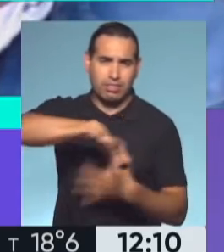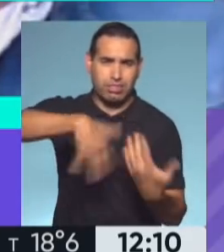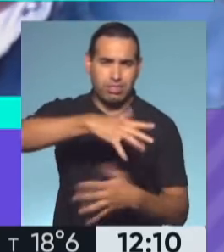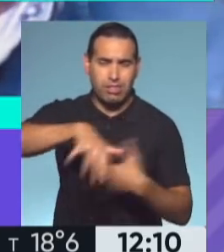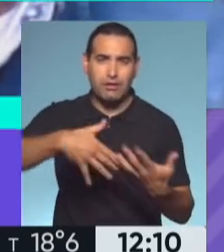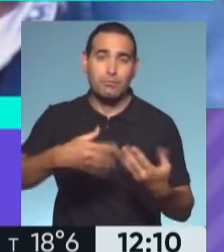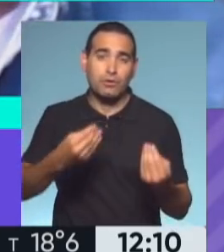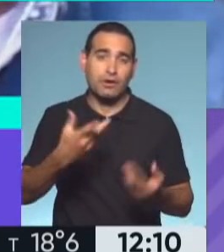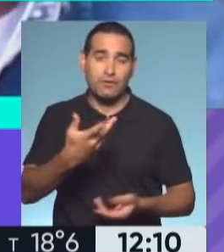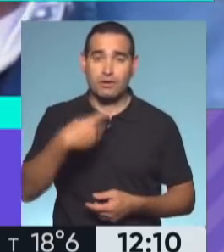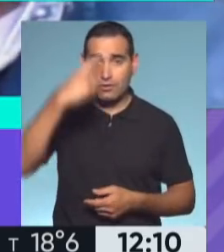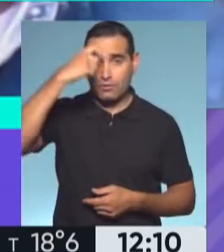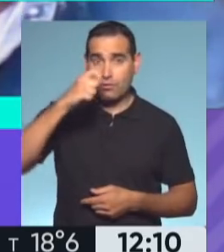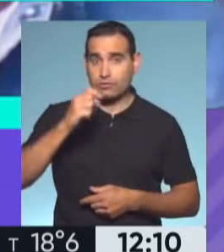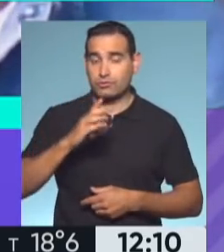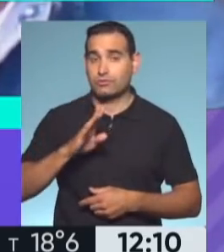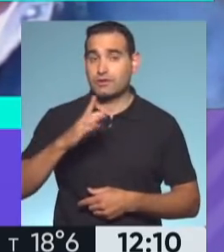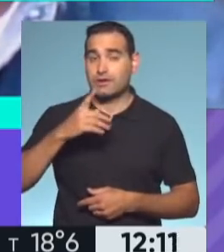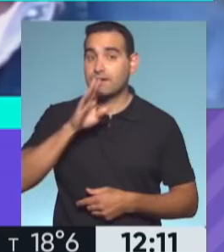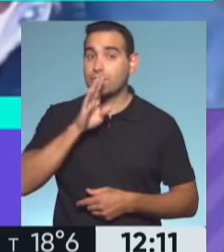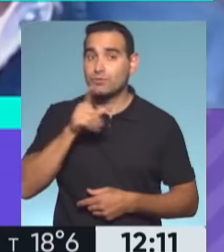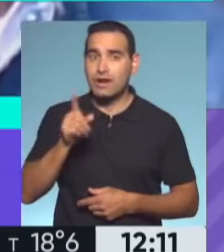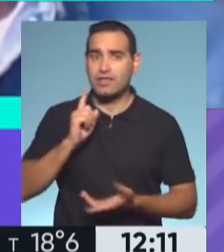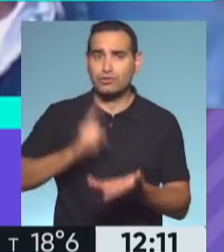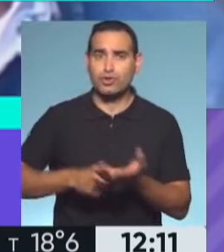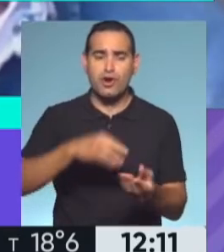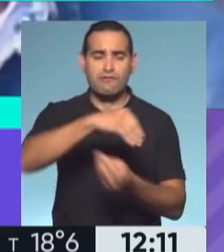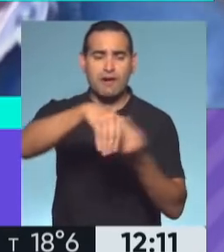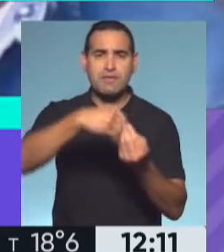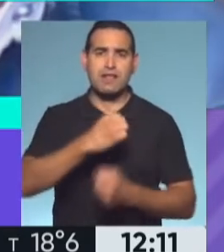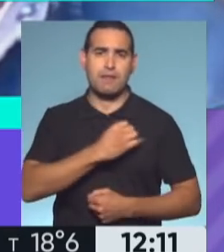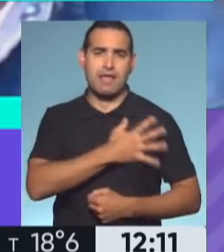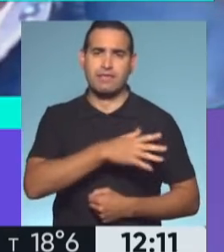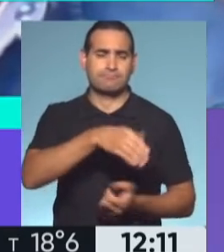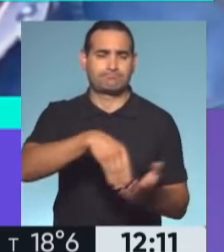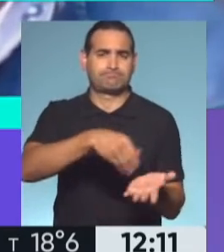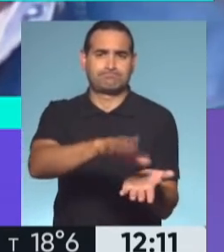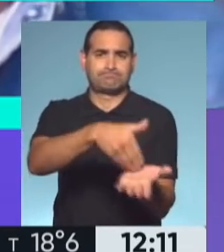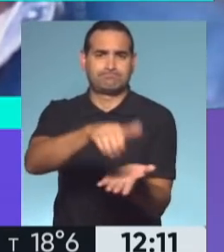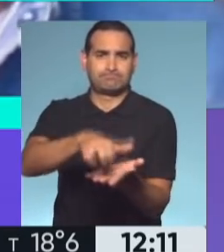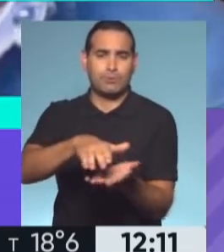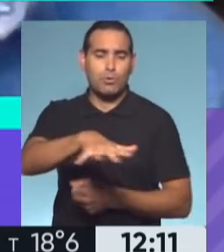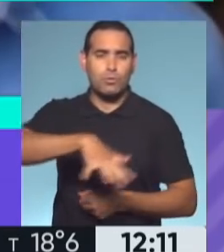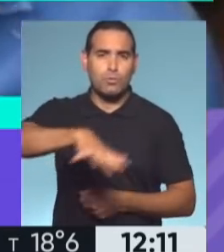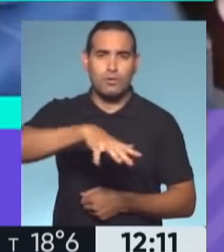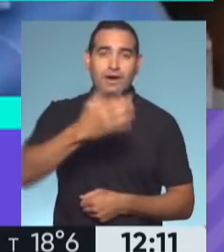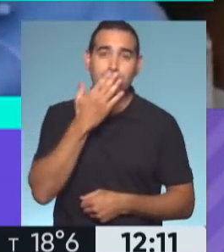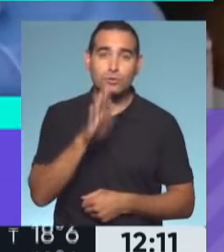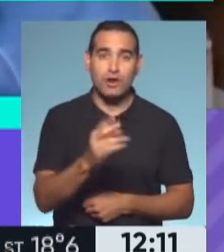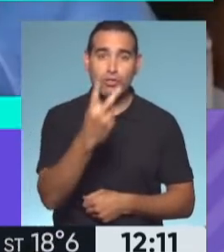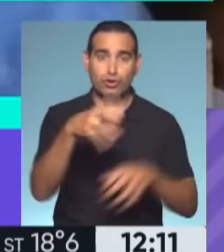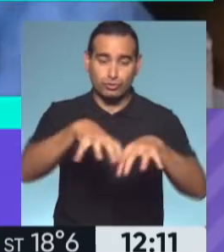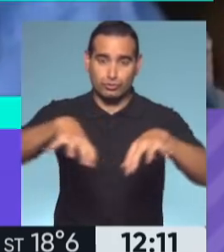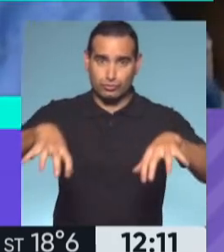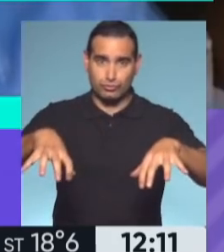decisión de una corte israelí, de la corte de Jerusalén, de evacuar unas familias palestinas de la parte árabe de Jerusalén. Jerusalén está dividida en 2